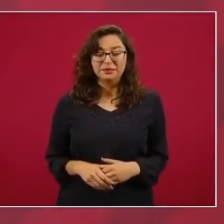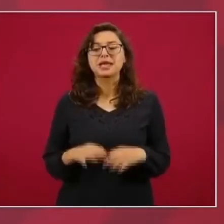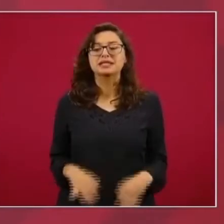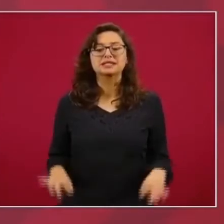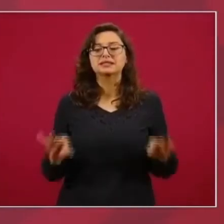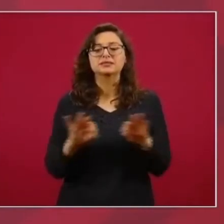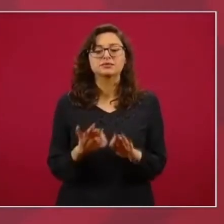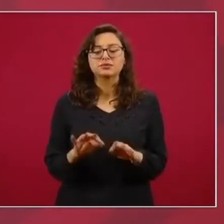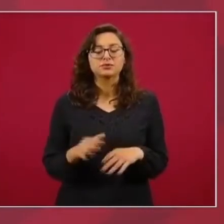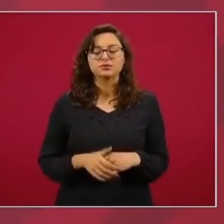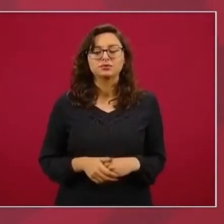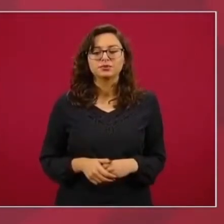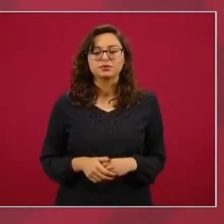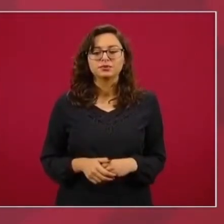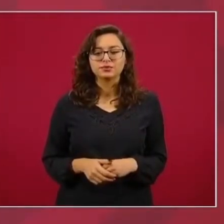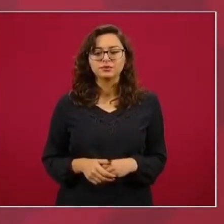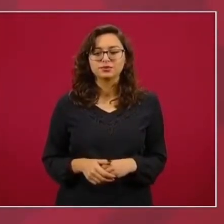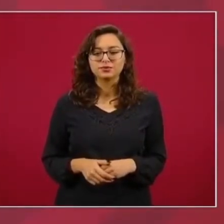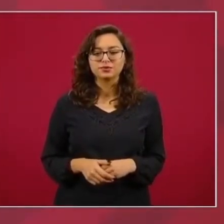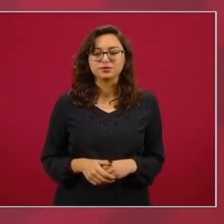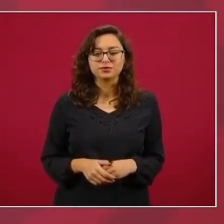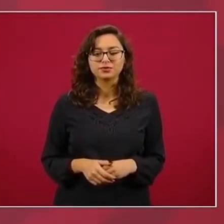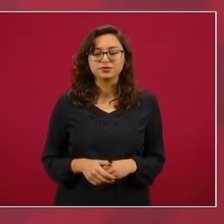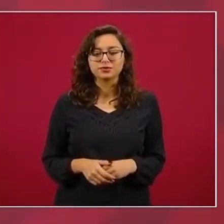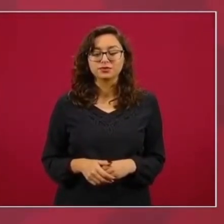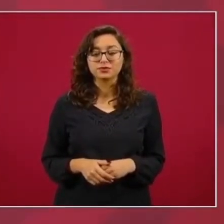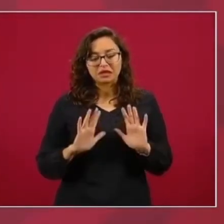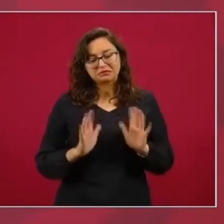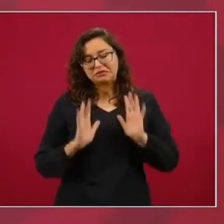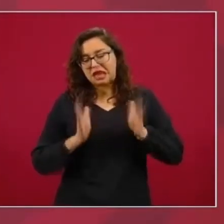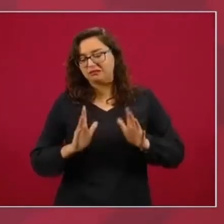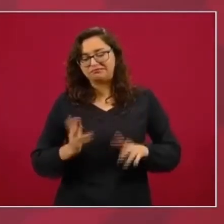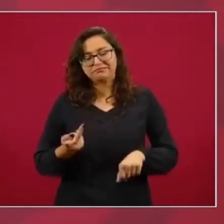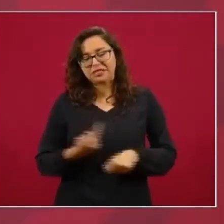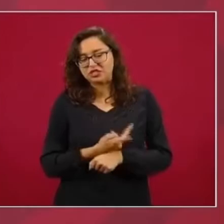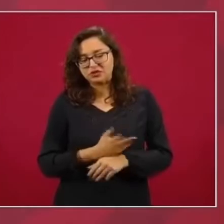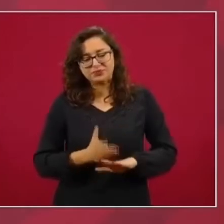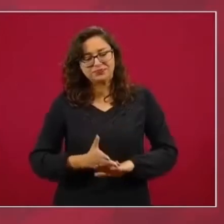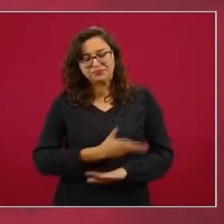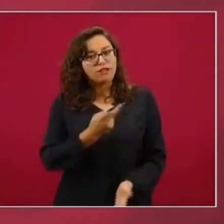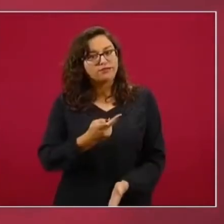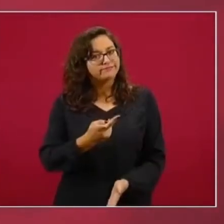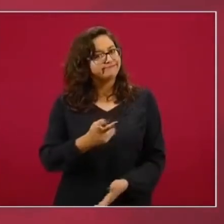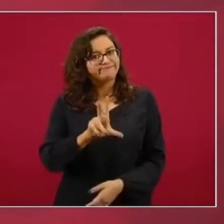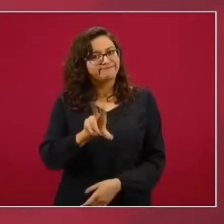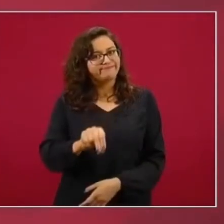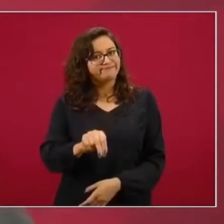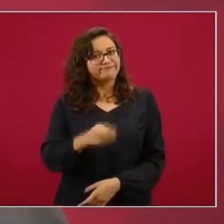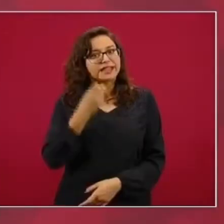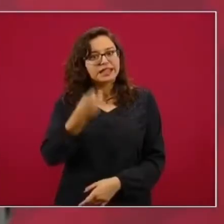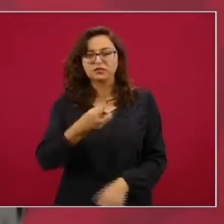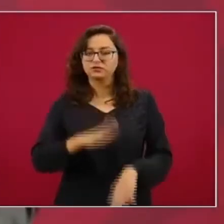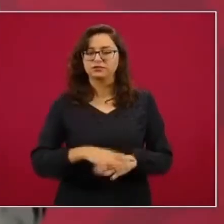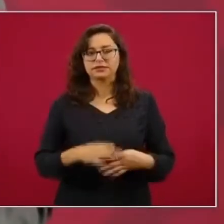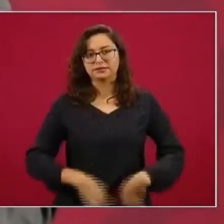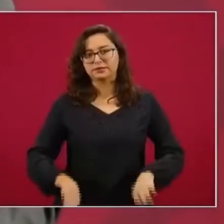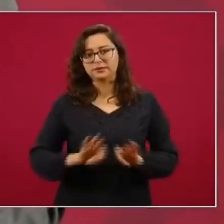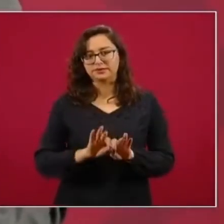todo es no repetir esa política. Por eso